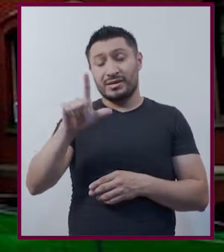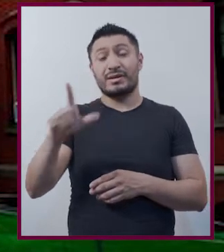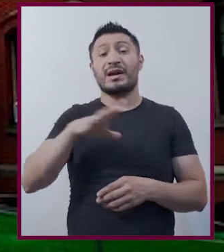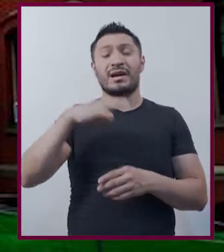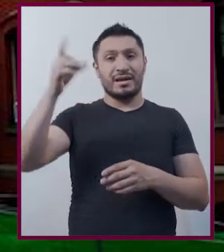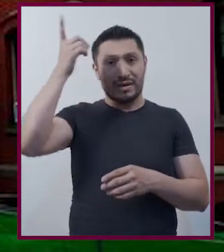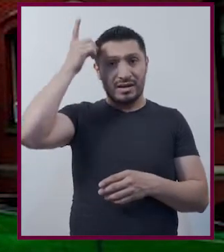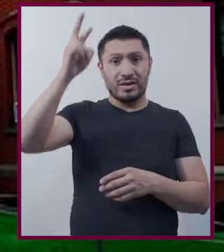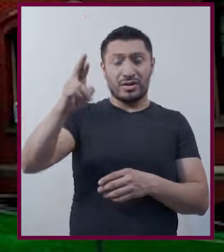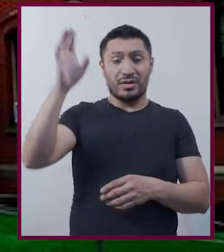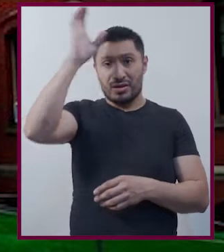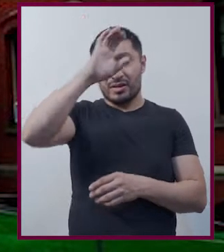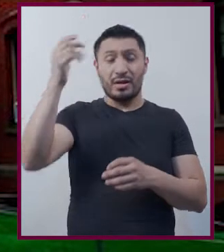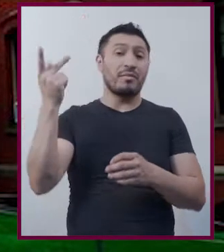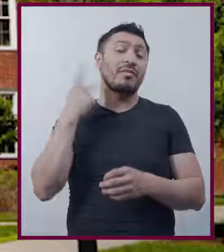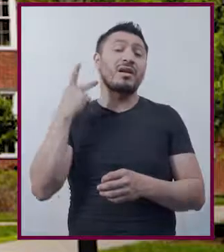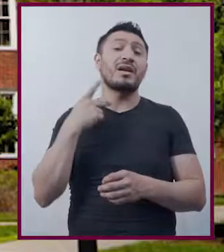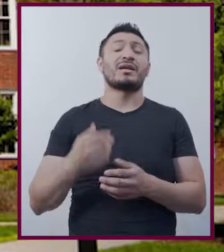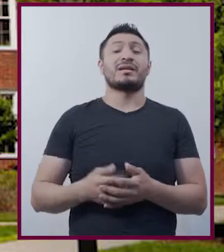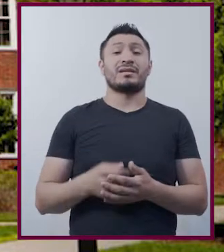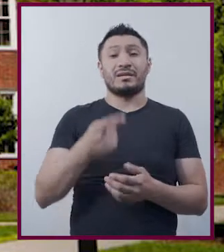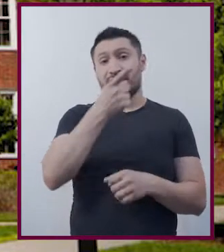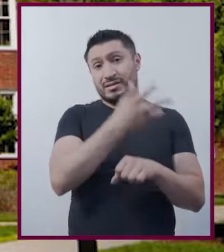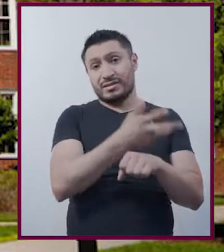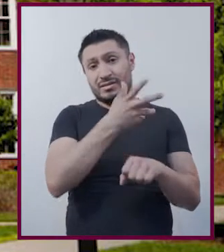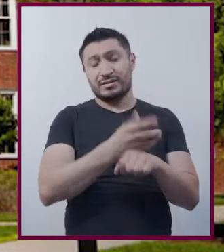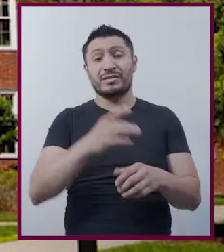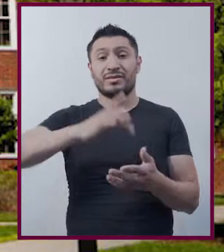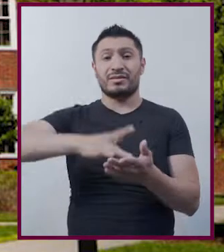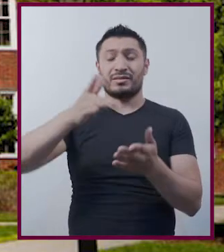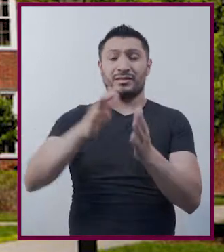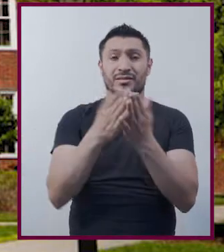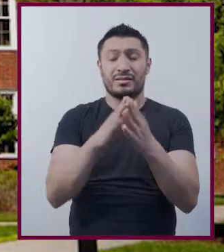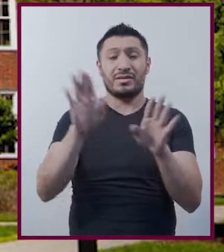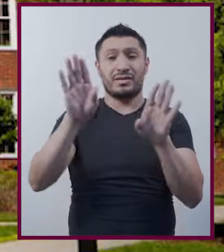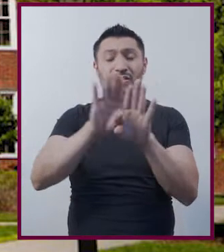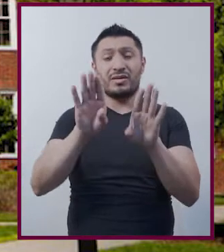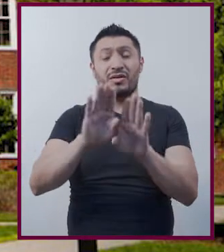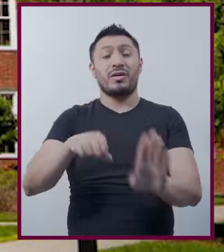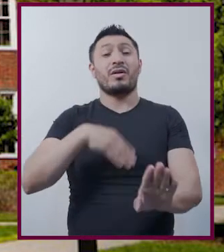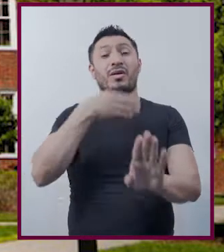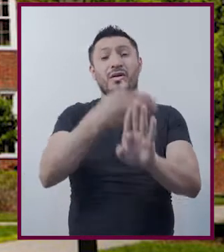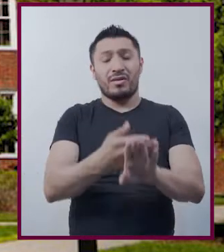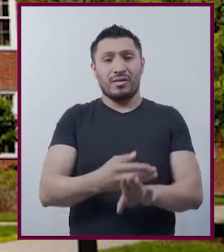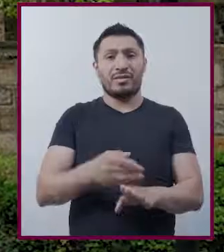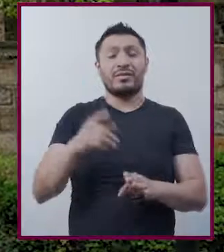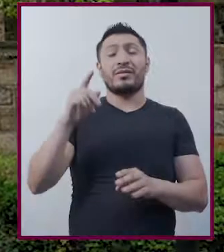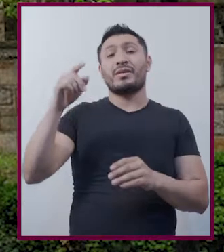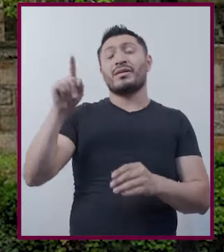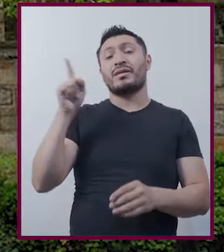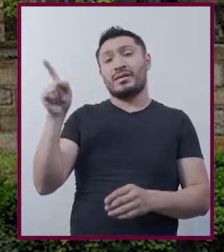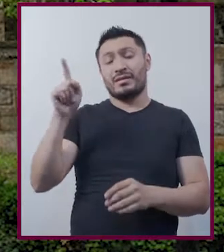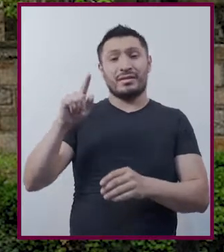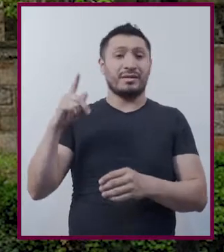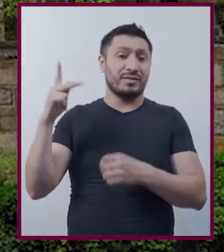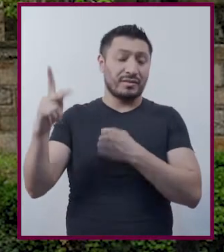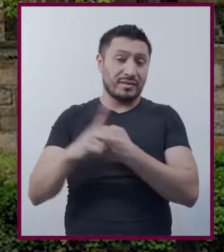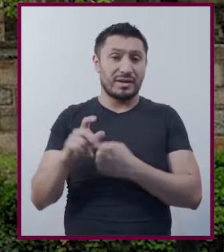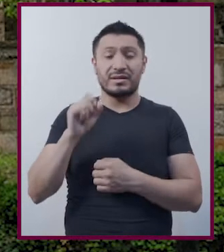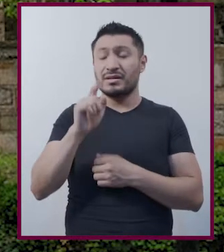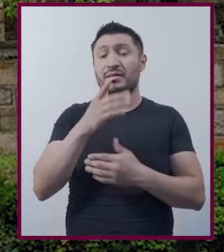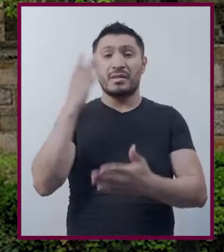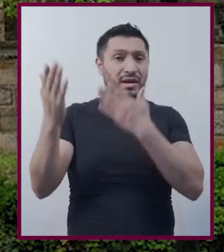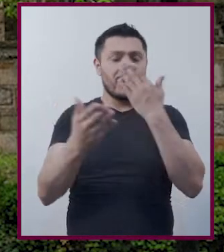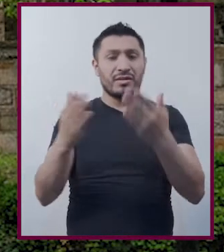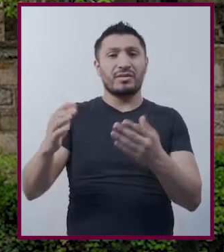en ciencias políticas en Harvard, gracias a una tesis sobre amenazas soviéticas en el Medio Oriente. Asimismo, cursó estudios